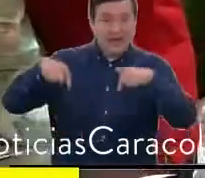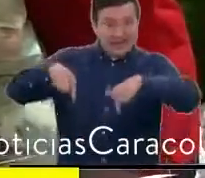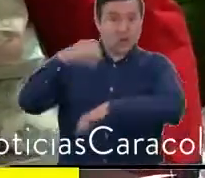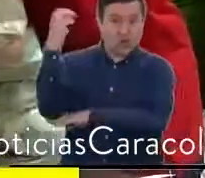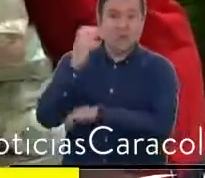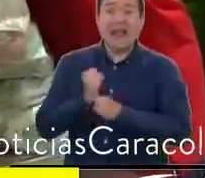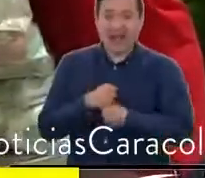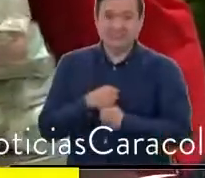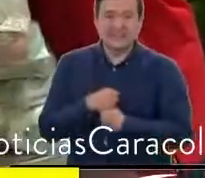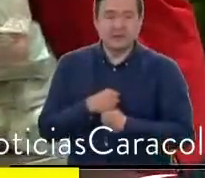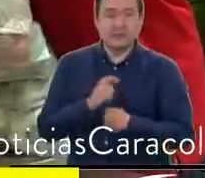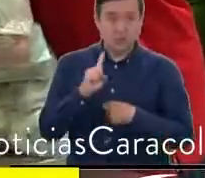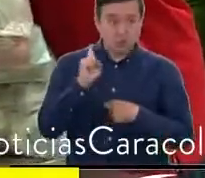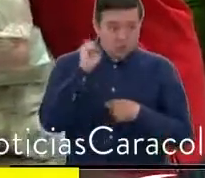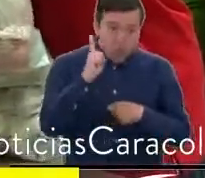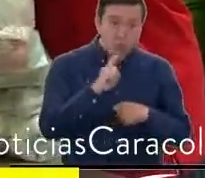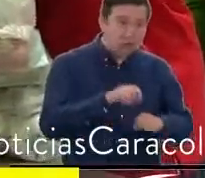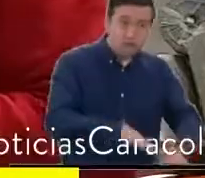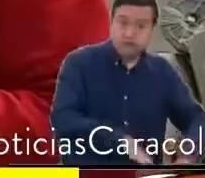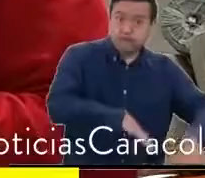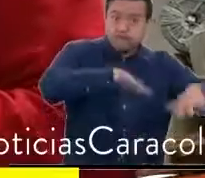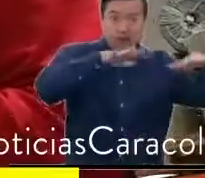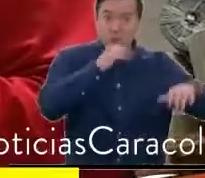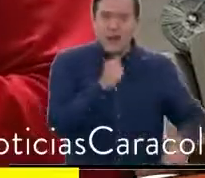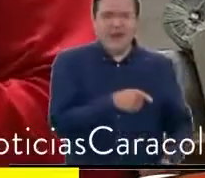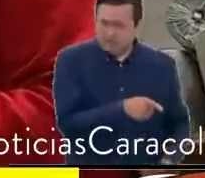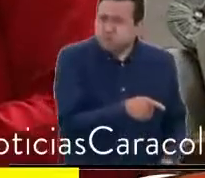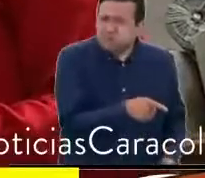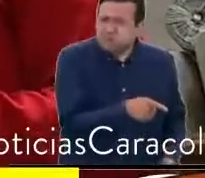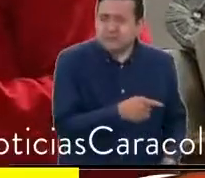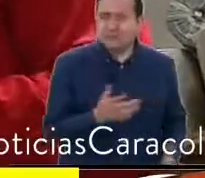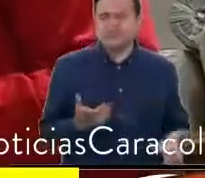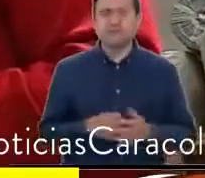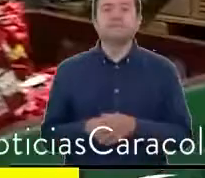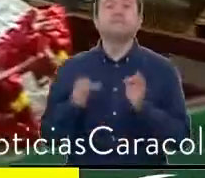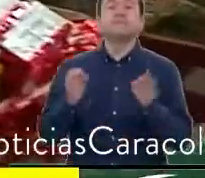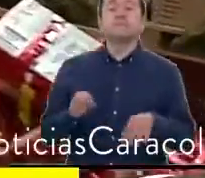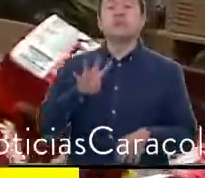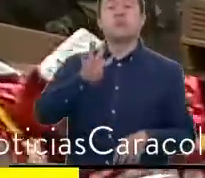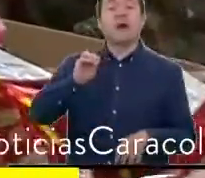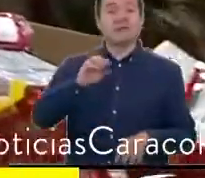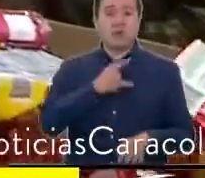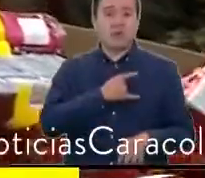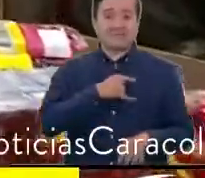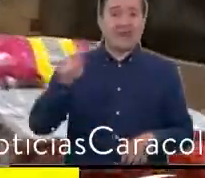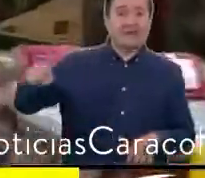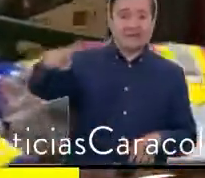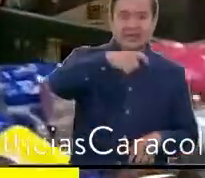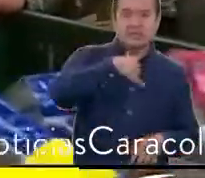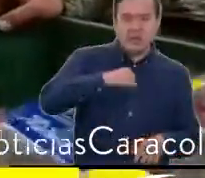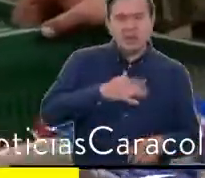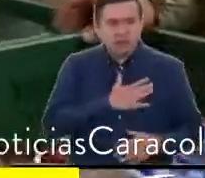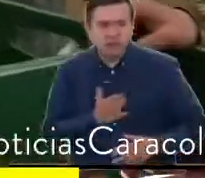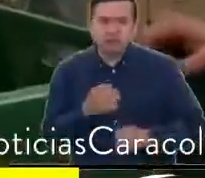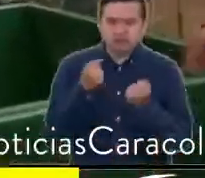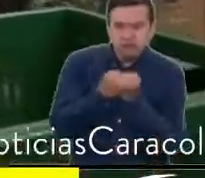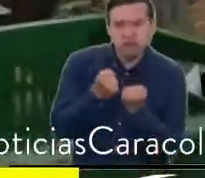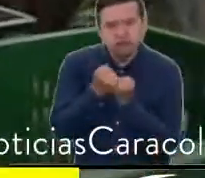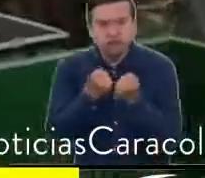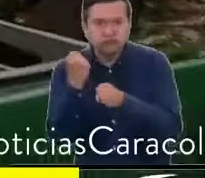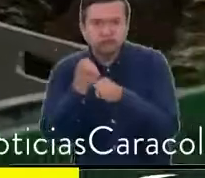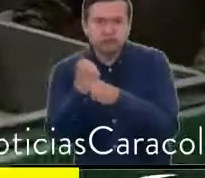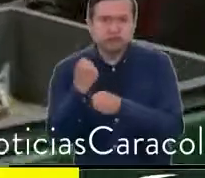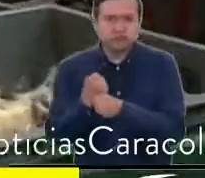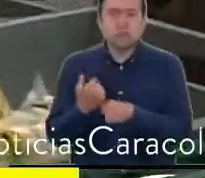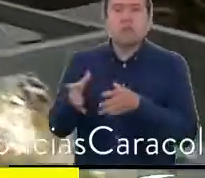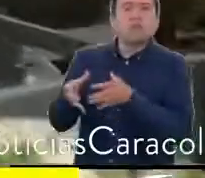comida. Más de 40 instituciones educativas del país se han vinculado con la labor del Banco de Alimentos. Una de ellas es la Universidad